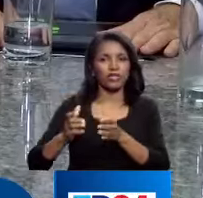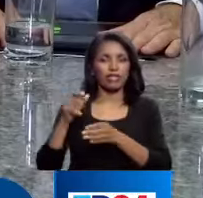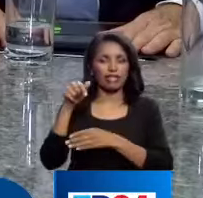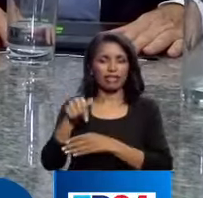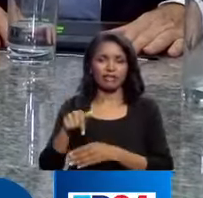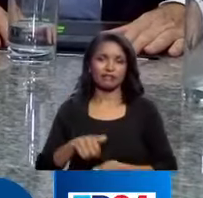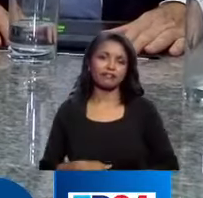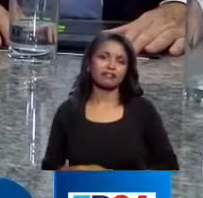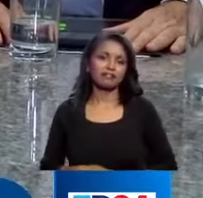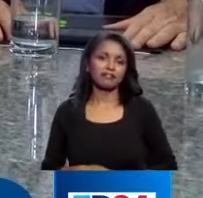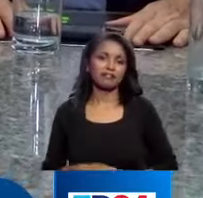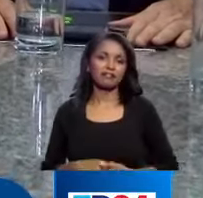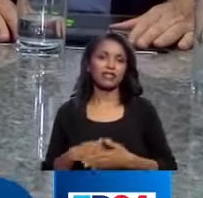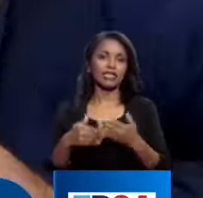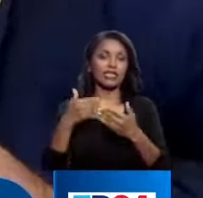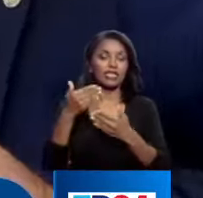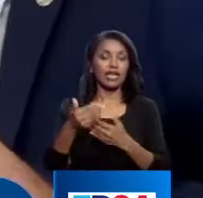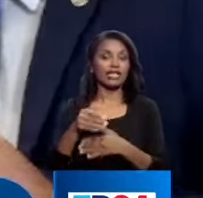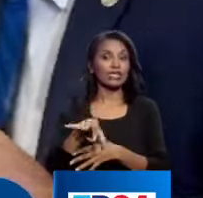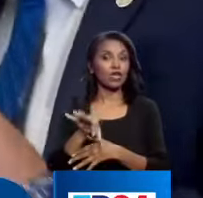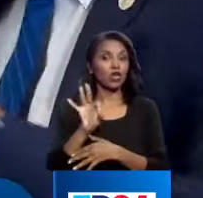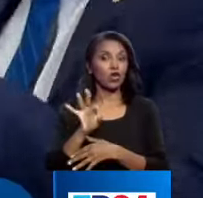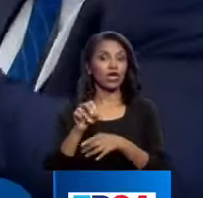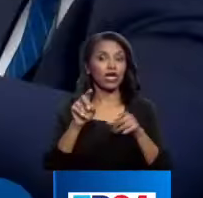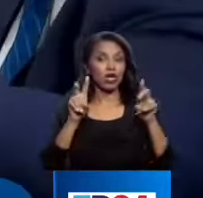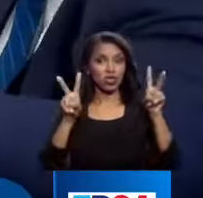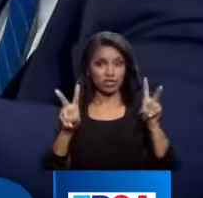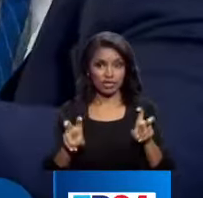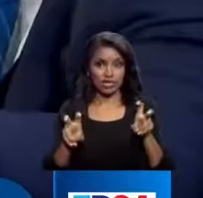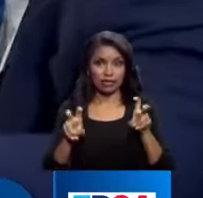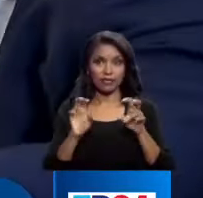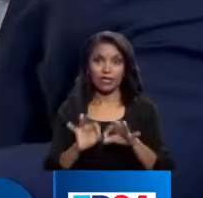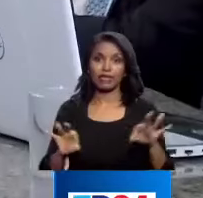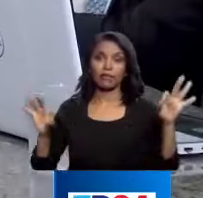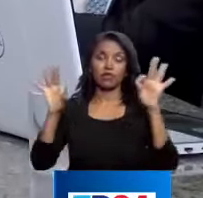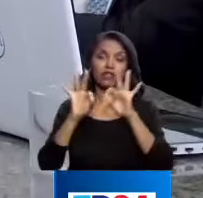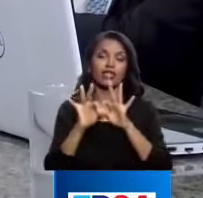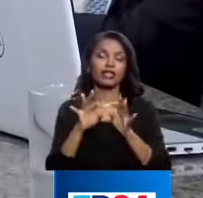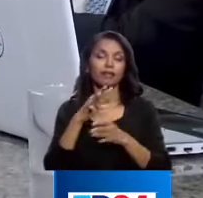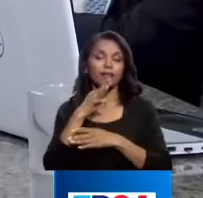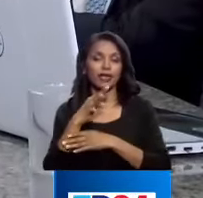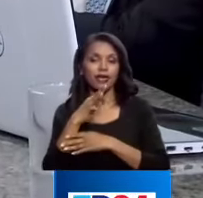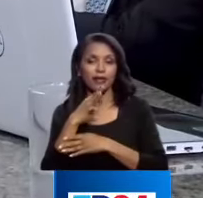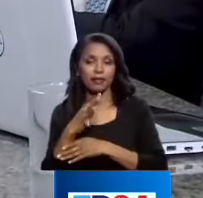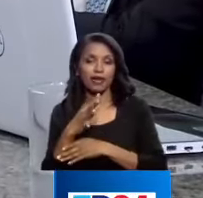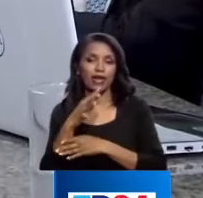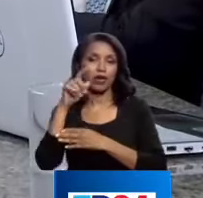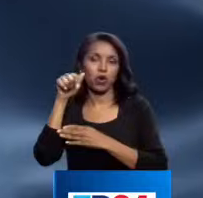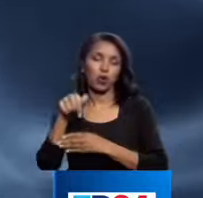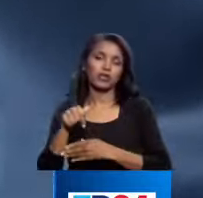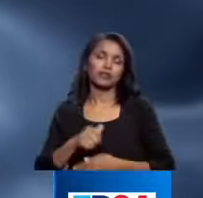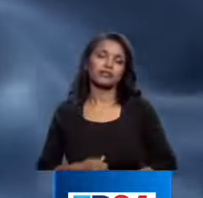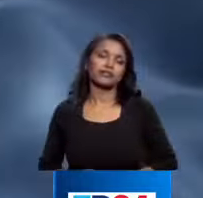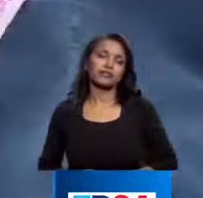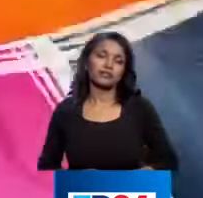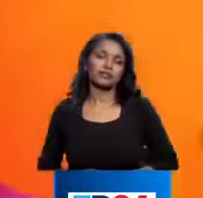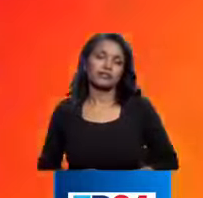del debate. Y de allí se derivan los temas que serán ejes centrales de este ejercicio